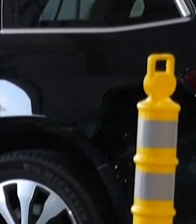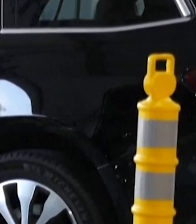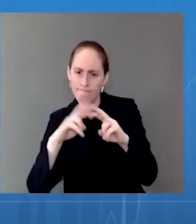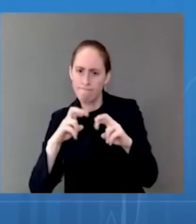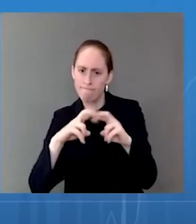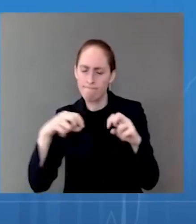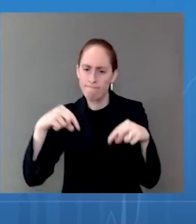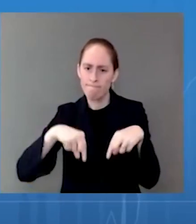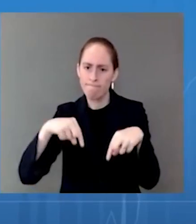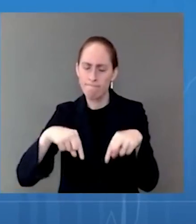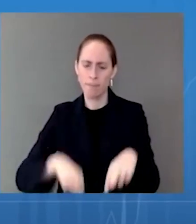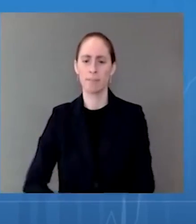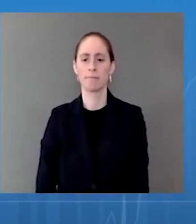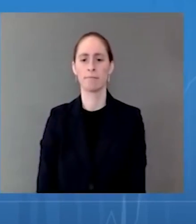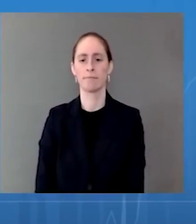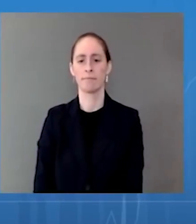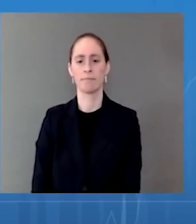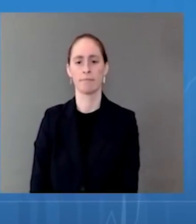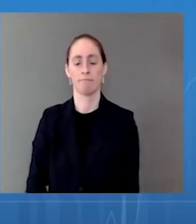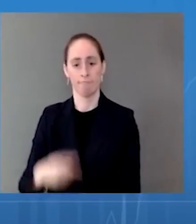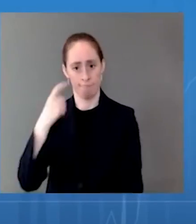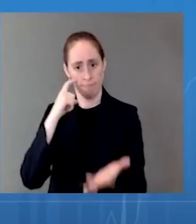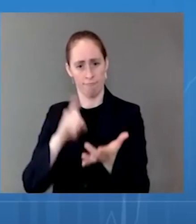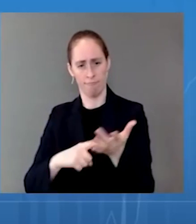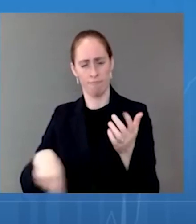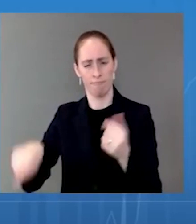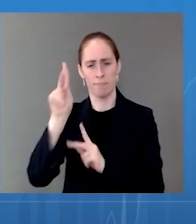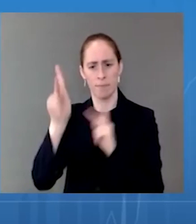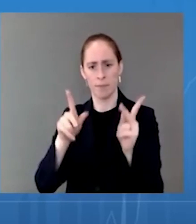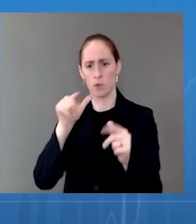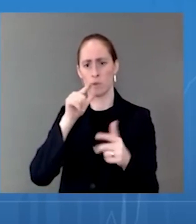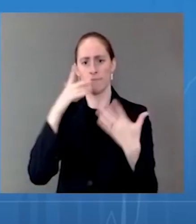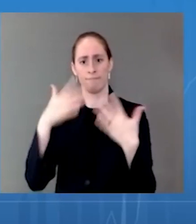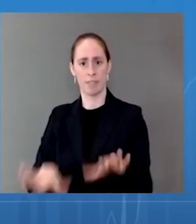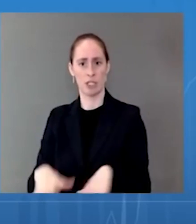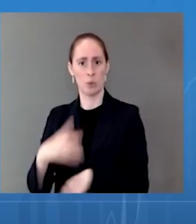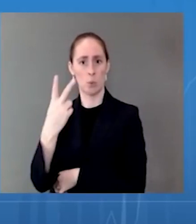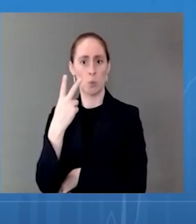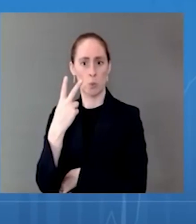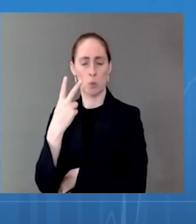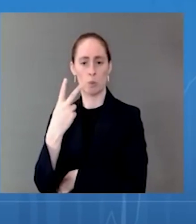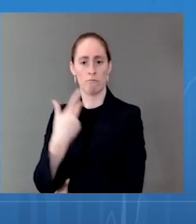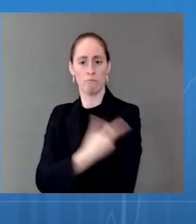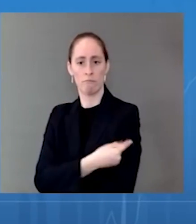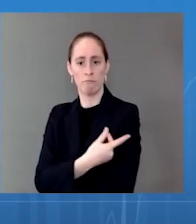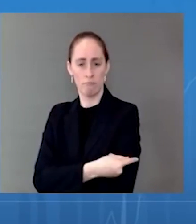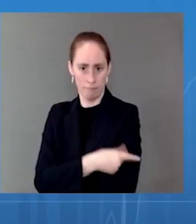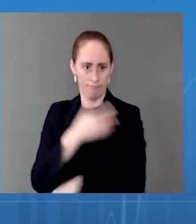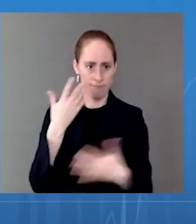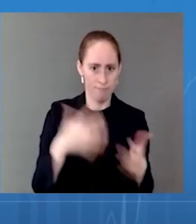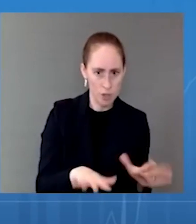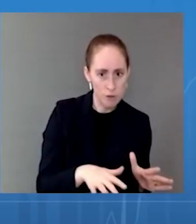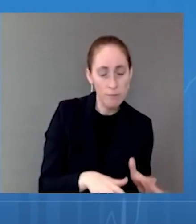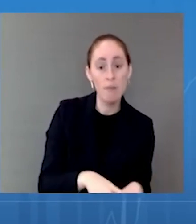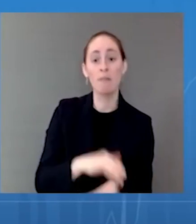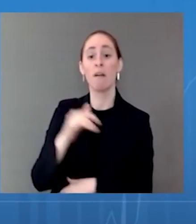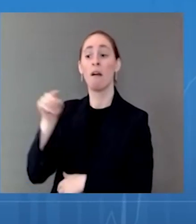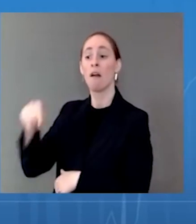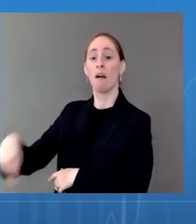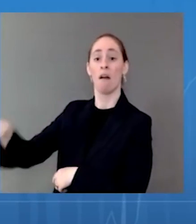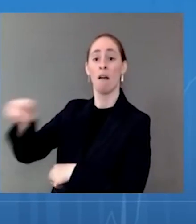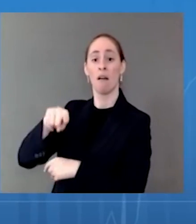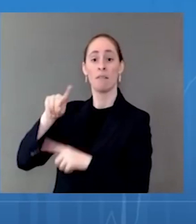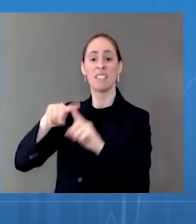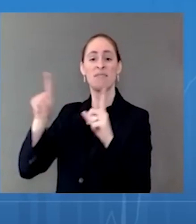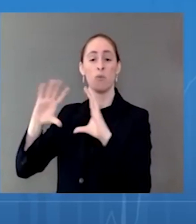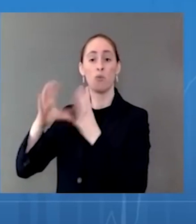compararon a las que habían recibido una dosis de refuerzo con las que aún no habían sido reforzadas. Para aquellos que recibieron un refuerzo, mayores de